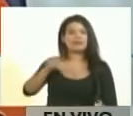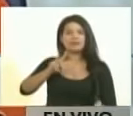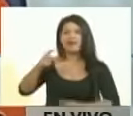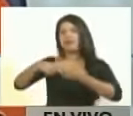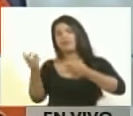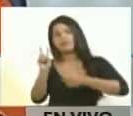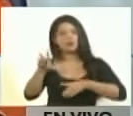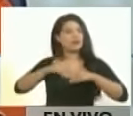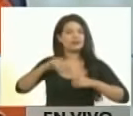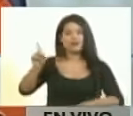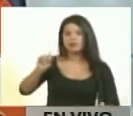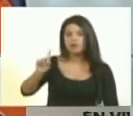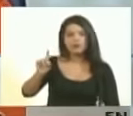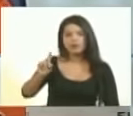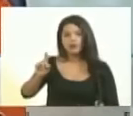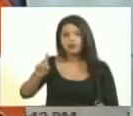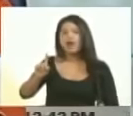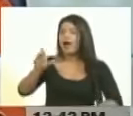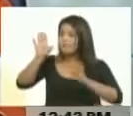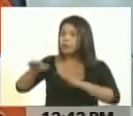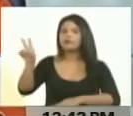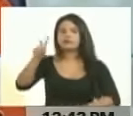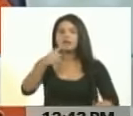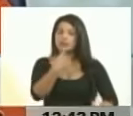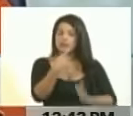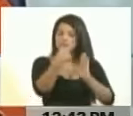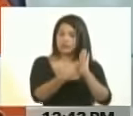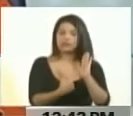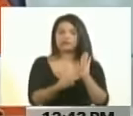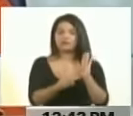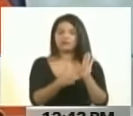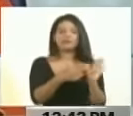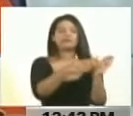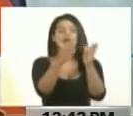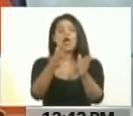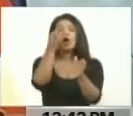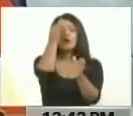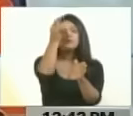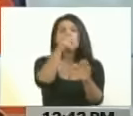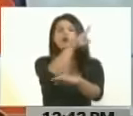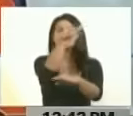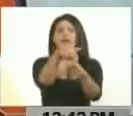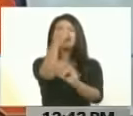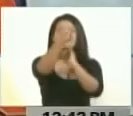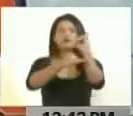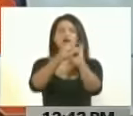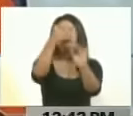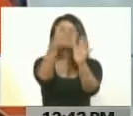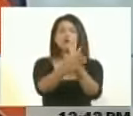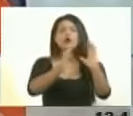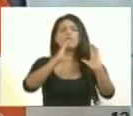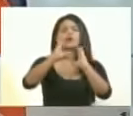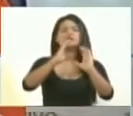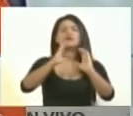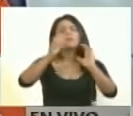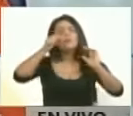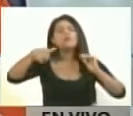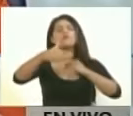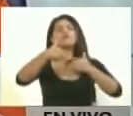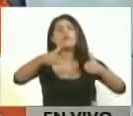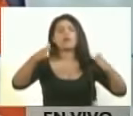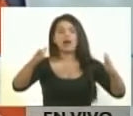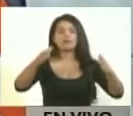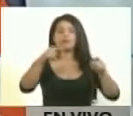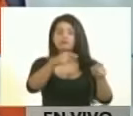Mercosur y apoyando a Venezuela. El Consejo Nacional Internacional de la Comunicación Popular,